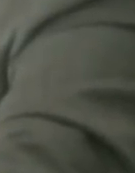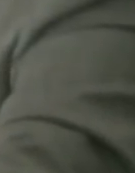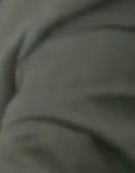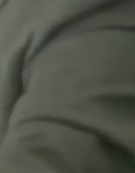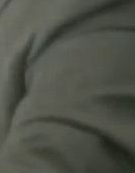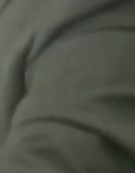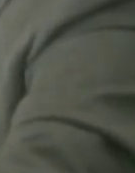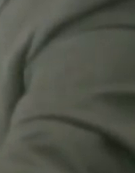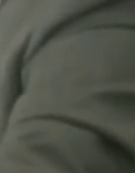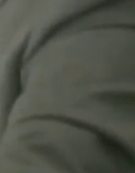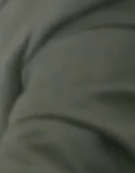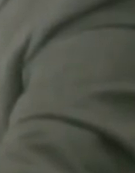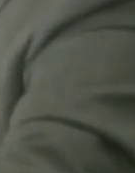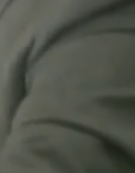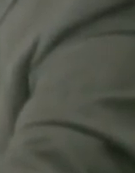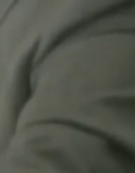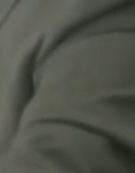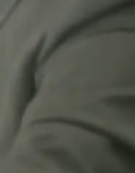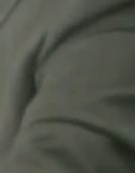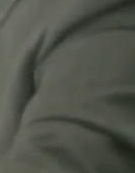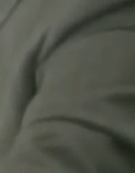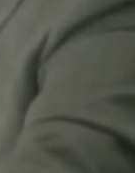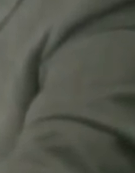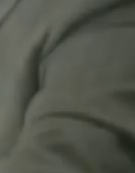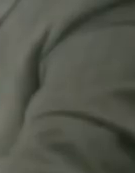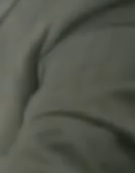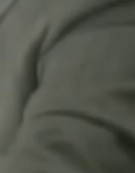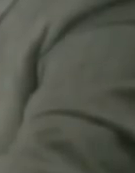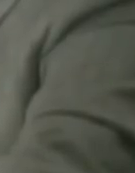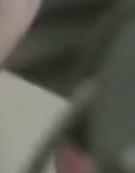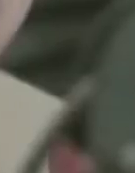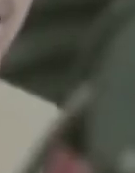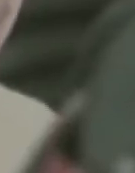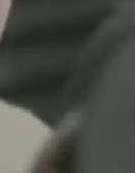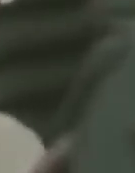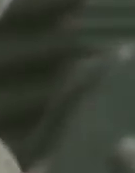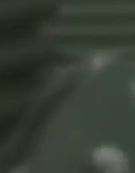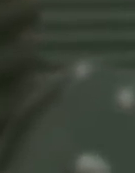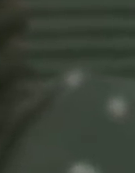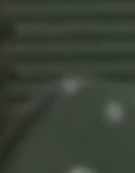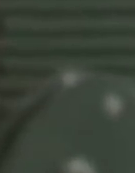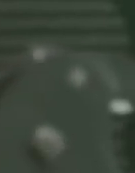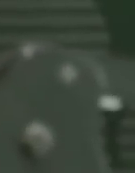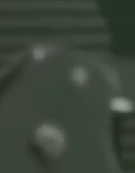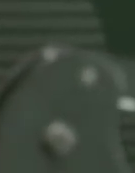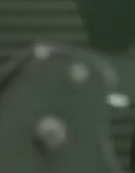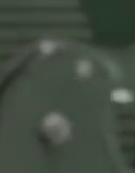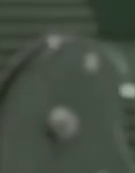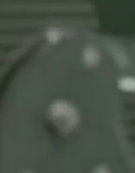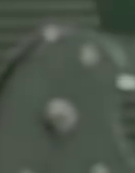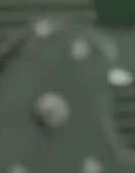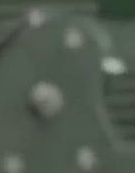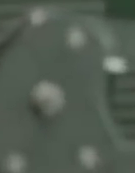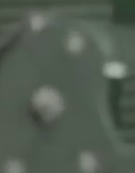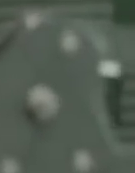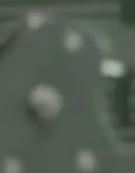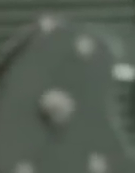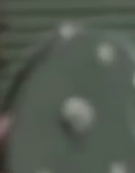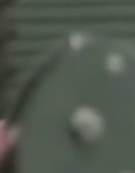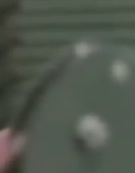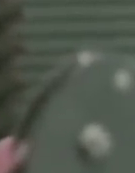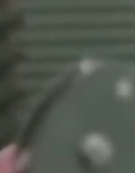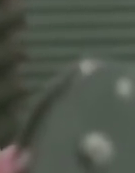Bolívar, esta patria que renace, esta patria que se encuentra en pleno proceso de resurrección. Perseguidos por todos lados, difamados por todos